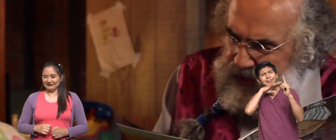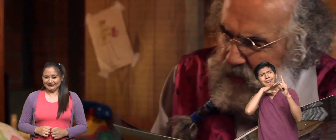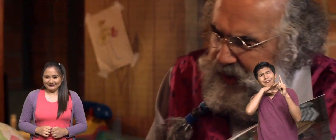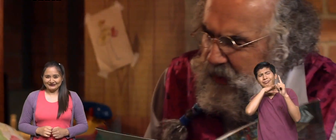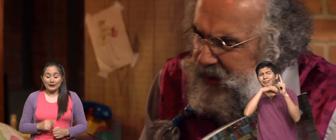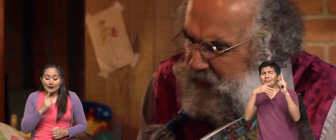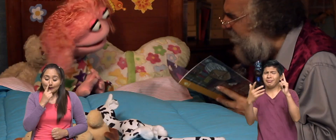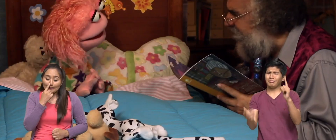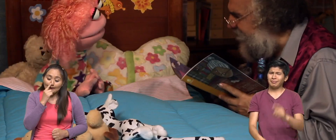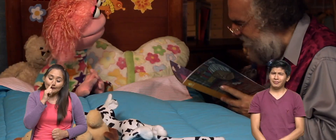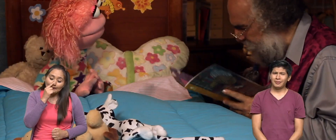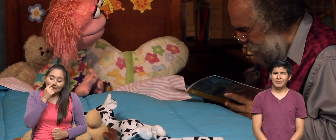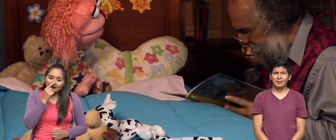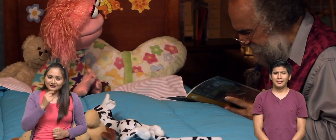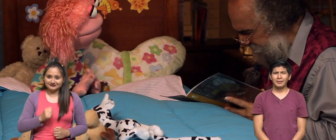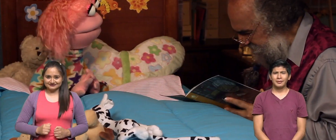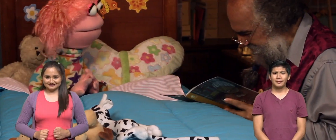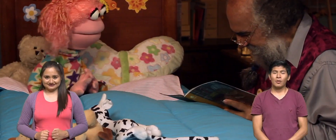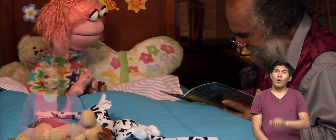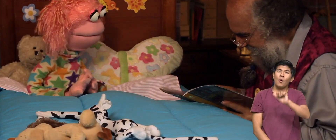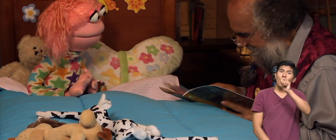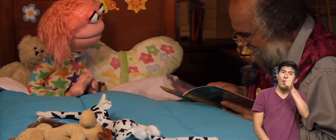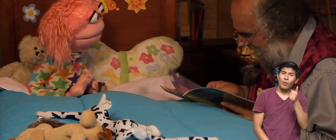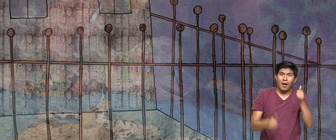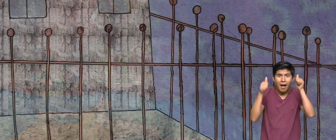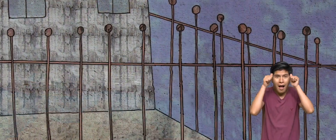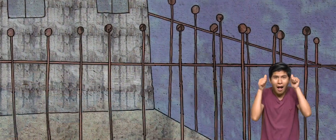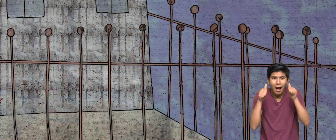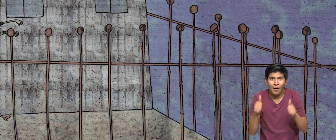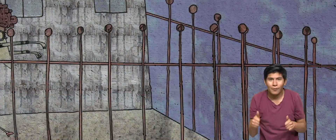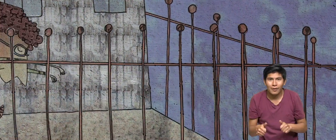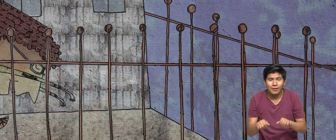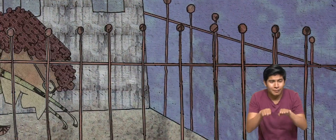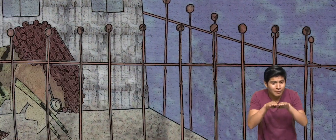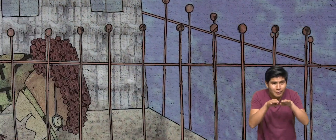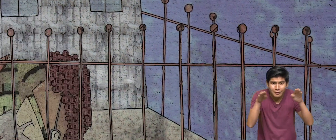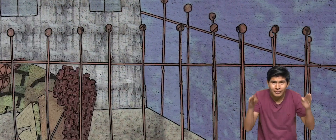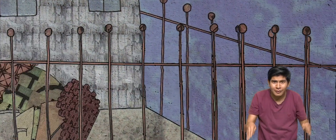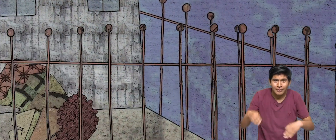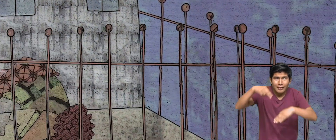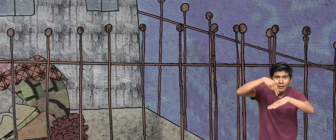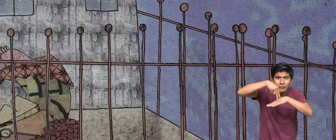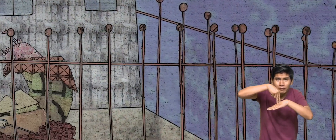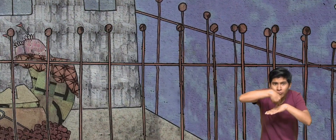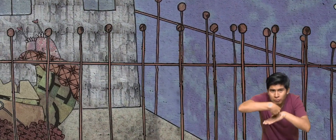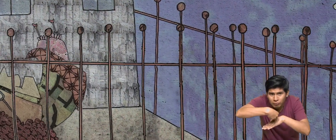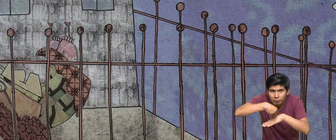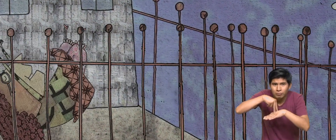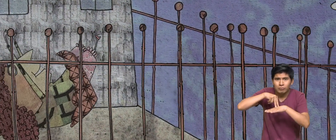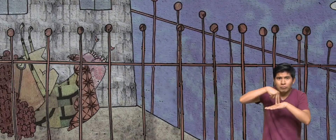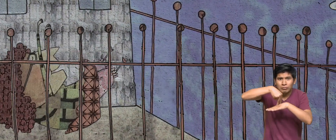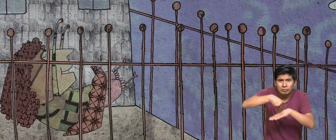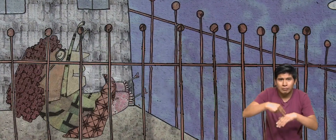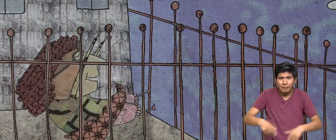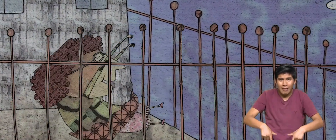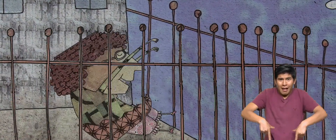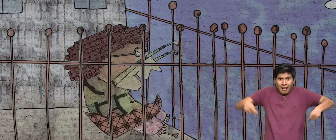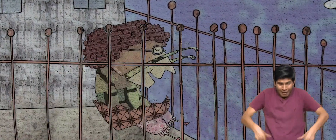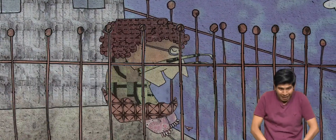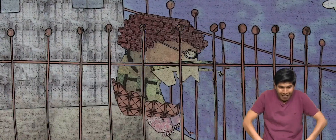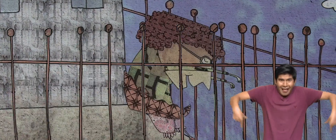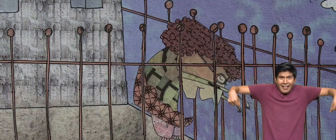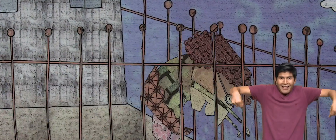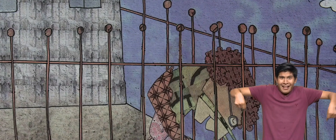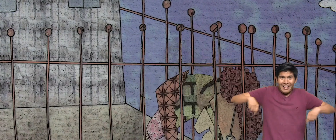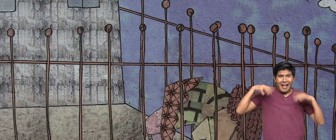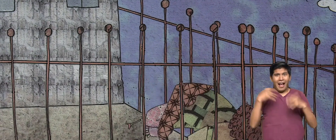nariz! ¡Romy, no hagas eso! La abuela Teresita se da trampolines en el balcón y